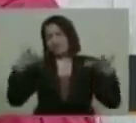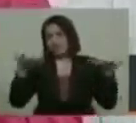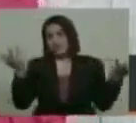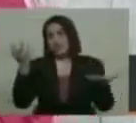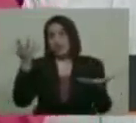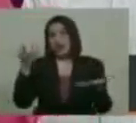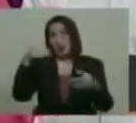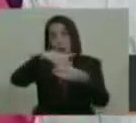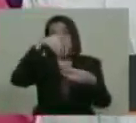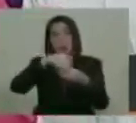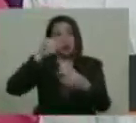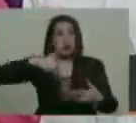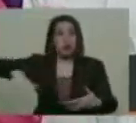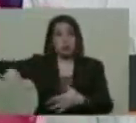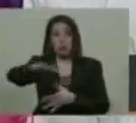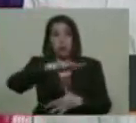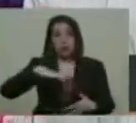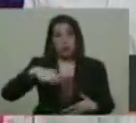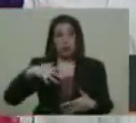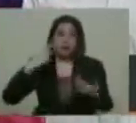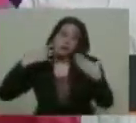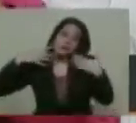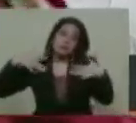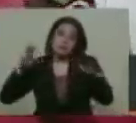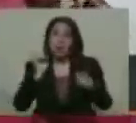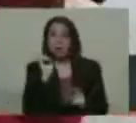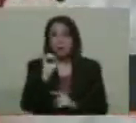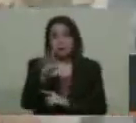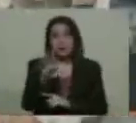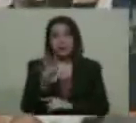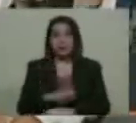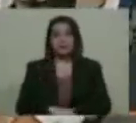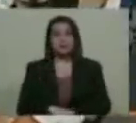del pueblo. Les queda ahí ese mensaje, pues.